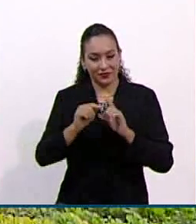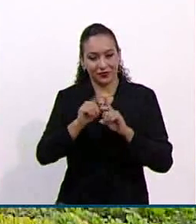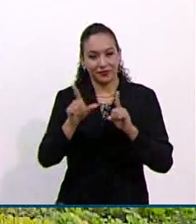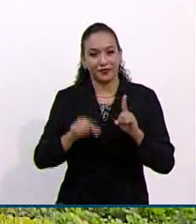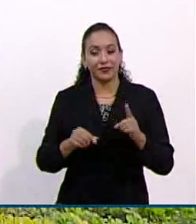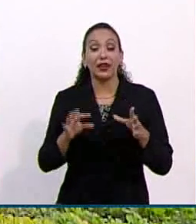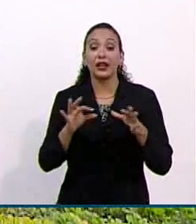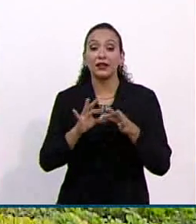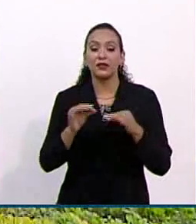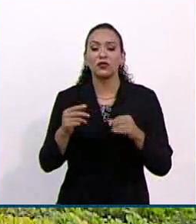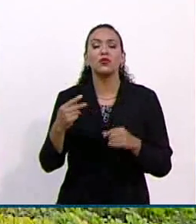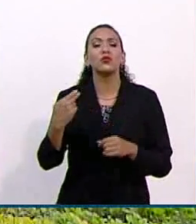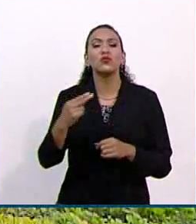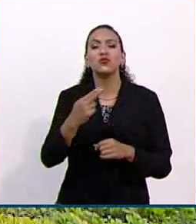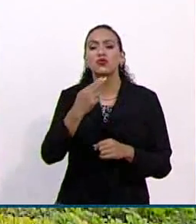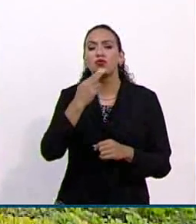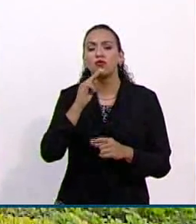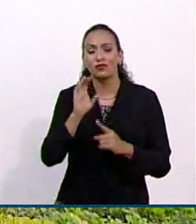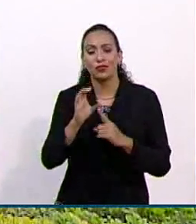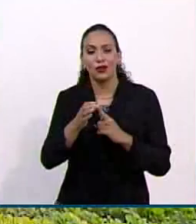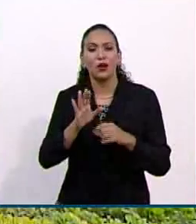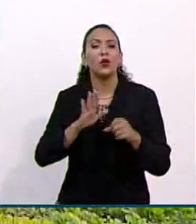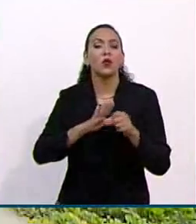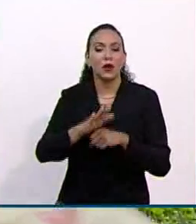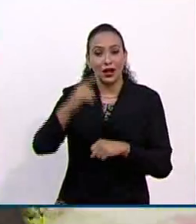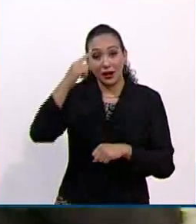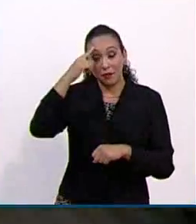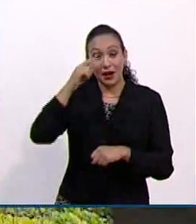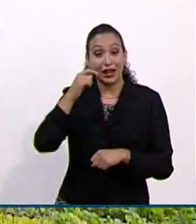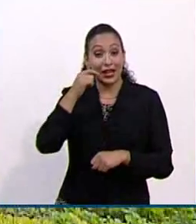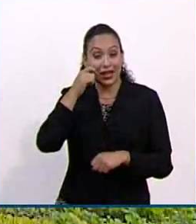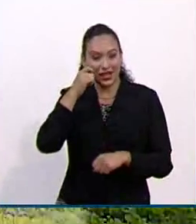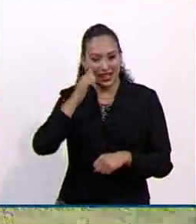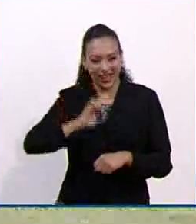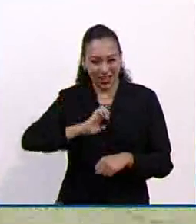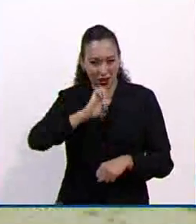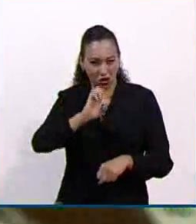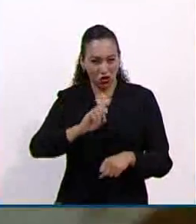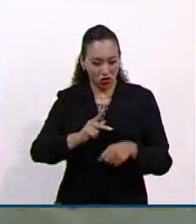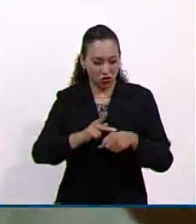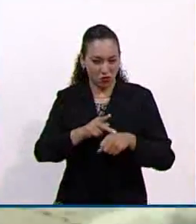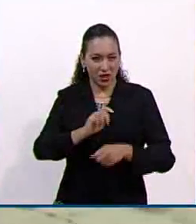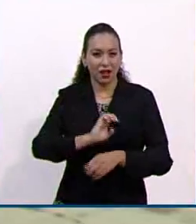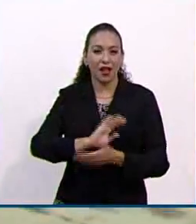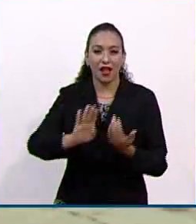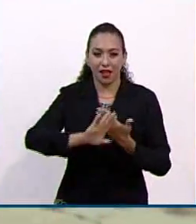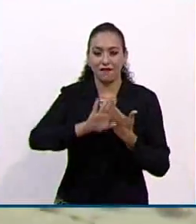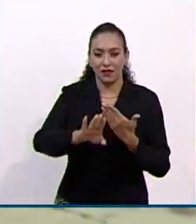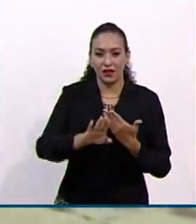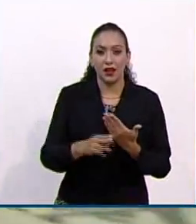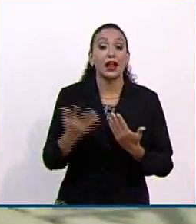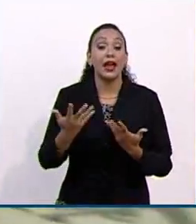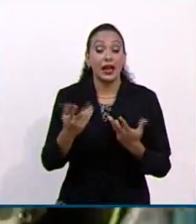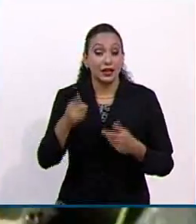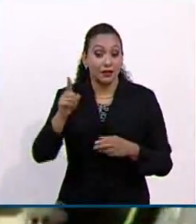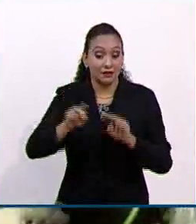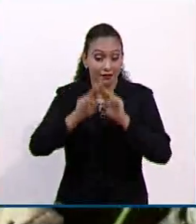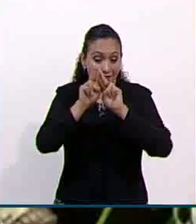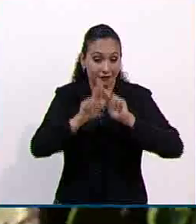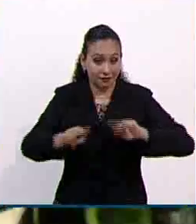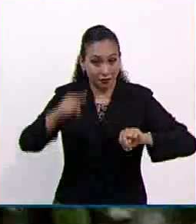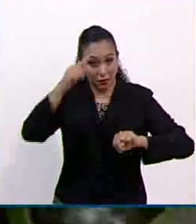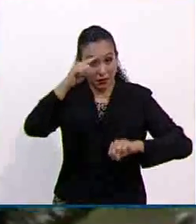del Comité para la Eliminación de la Discriminación Racial, el primer órgano creado por Naciones Unidas para supervisar